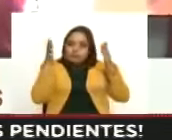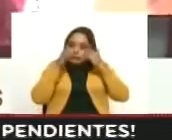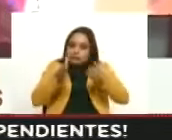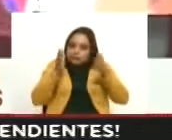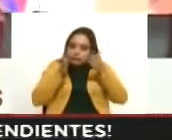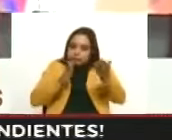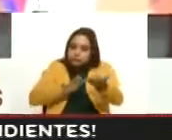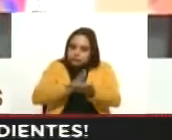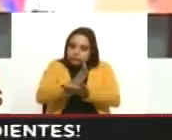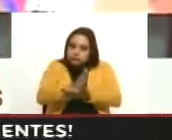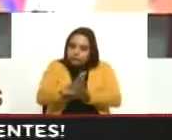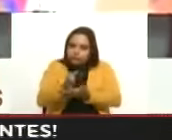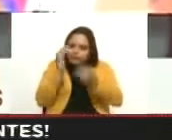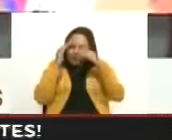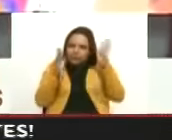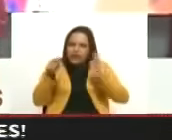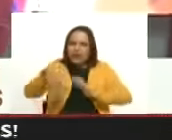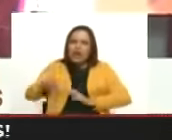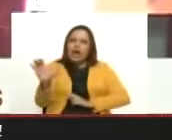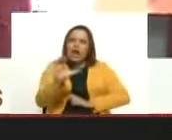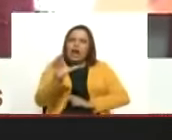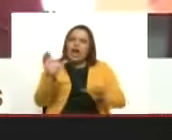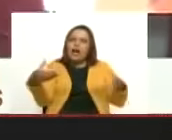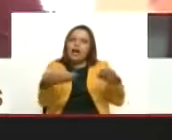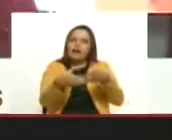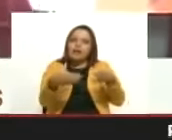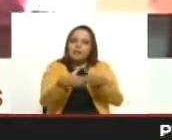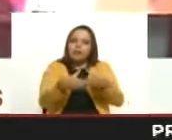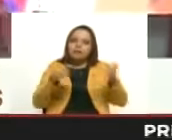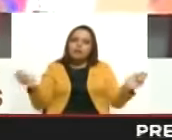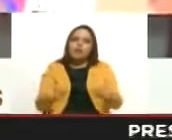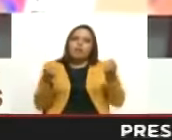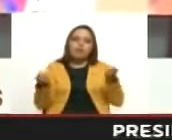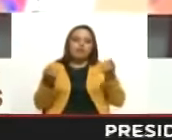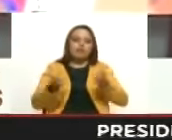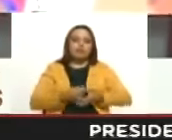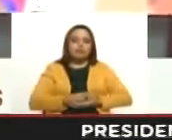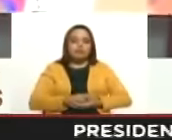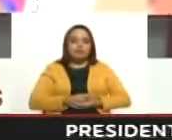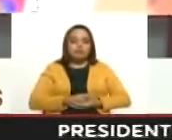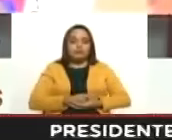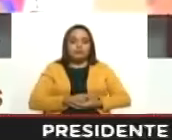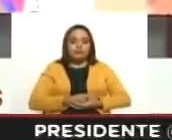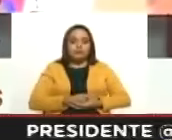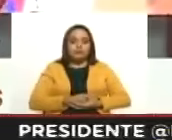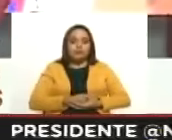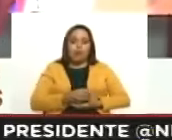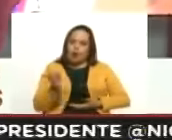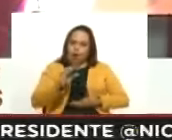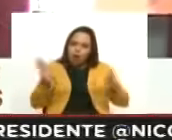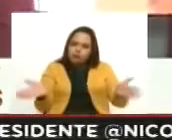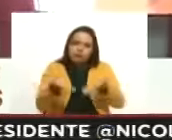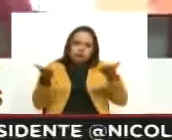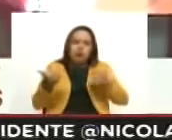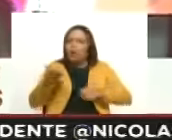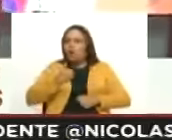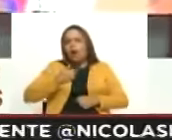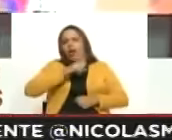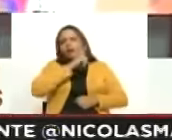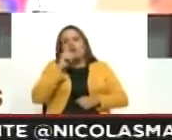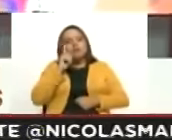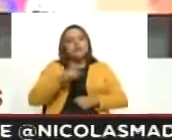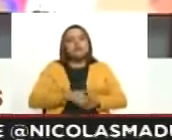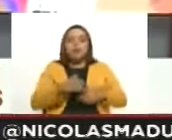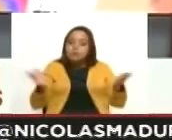escúchenme. Aquí en Caracas hay un equipo promotor o propulsor, el nombre que ustedes quieran,